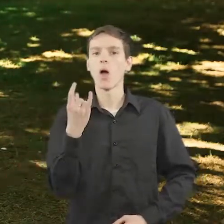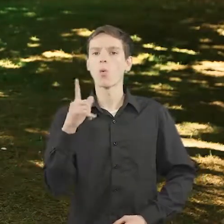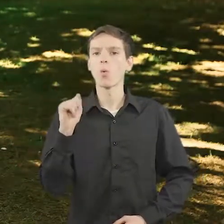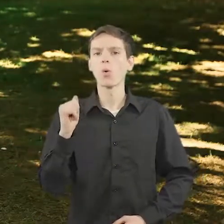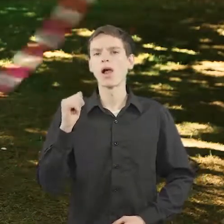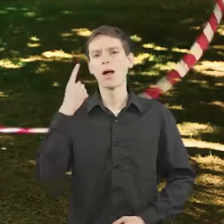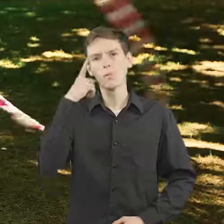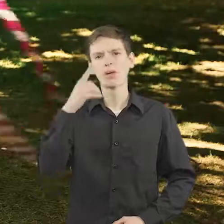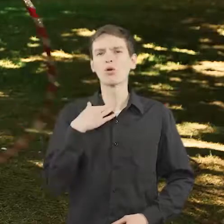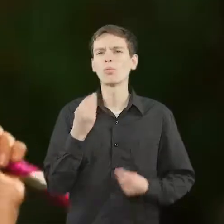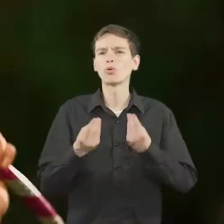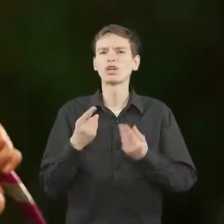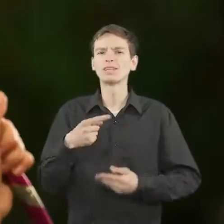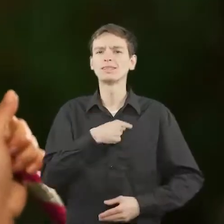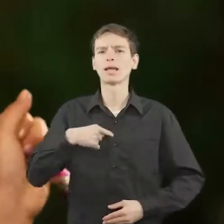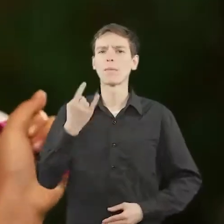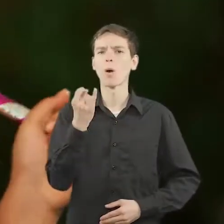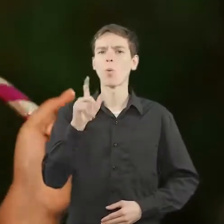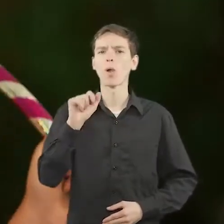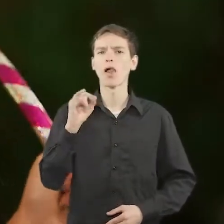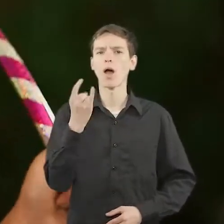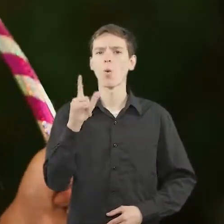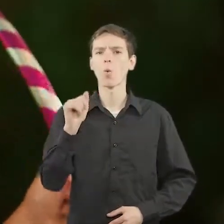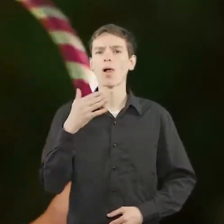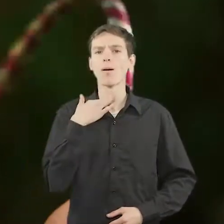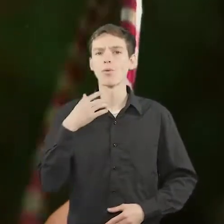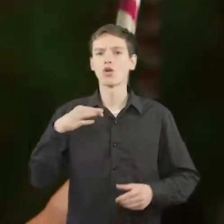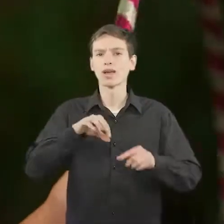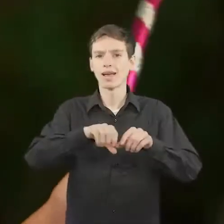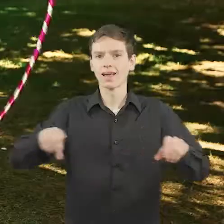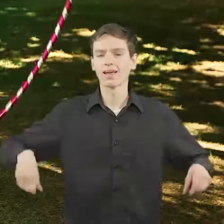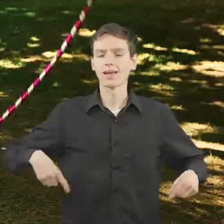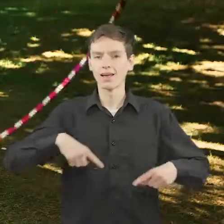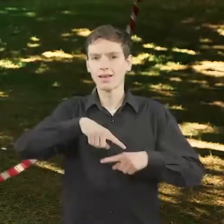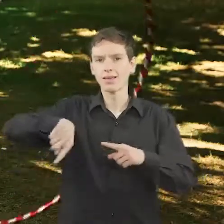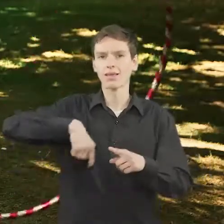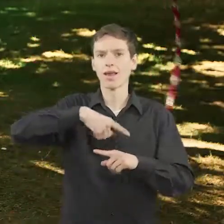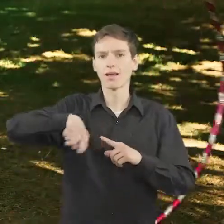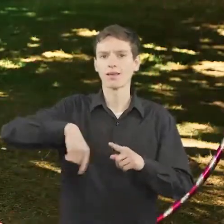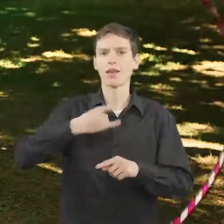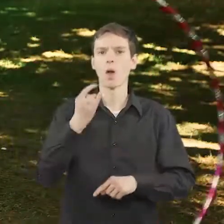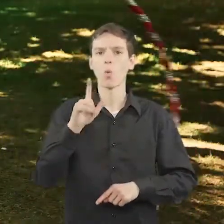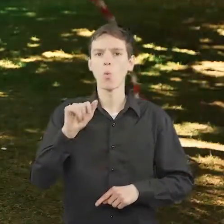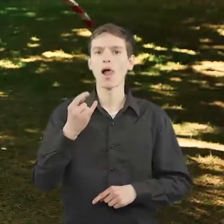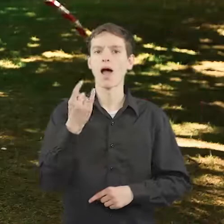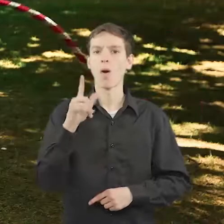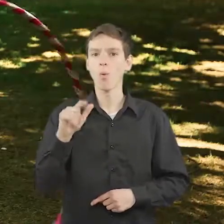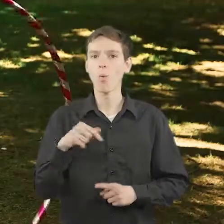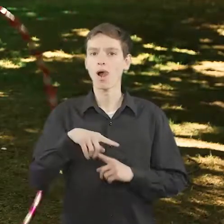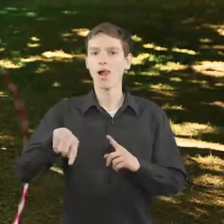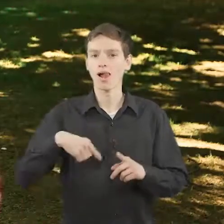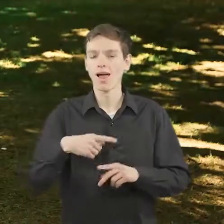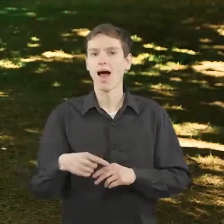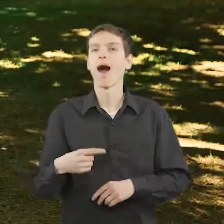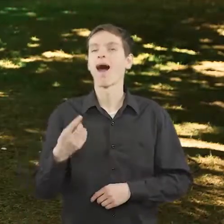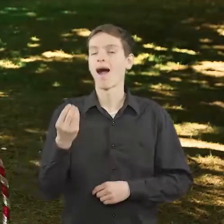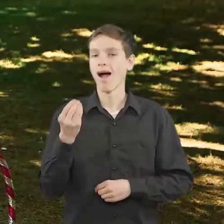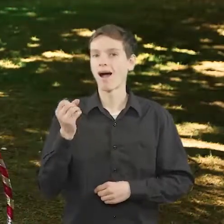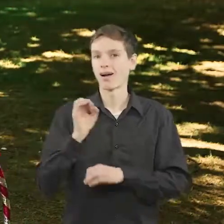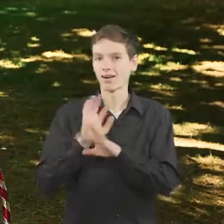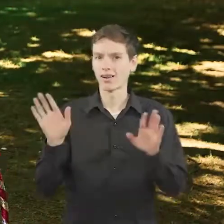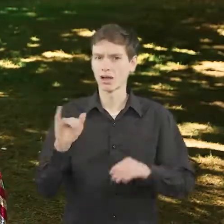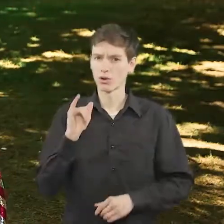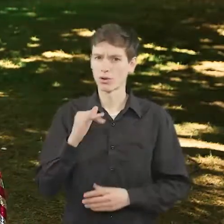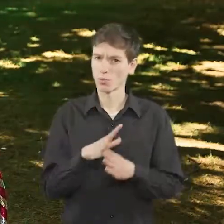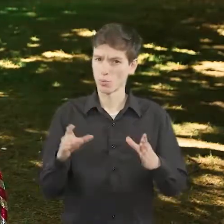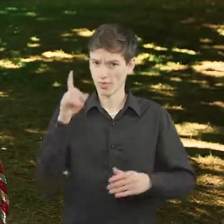Hula Hula? Quizás porque cuando gira, hace Hula Hula. ¿Cómo? Hula Hula Hula. ¡Claro!